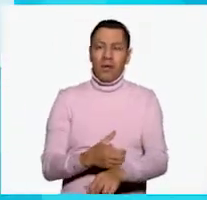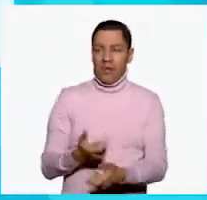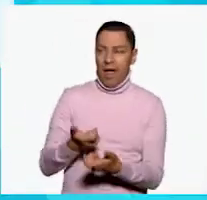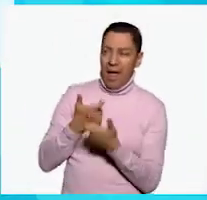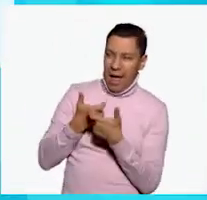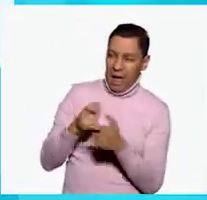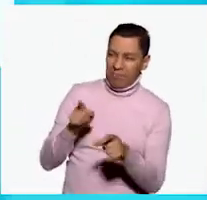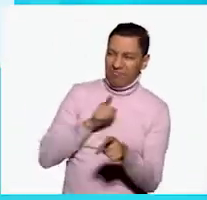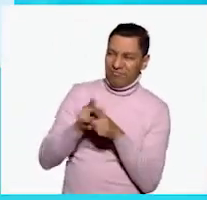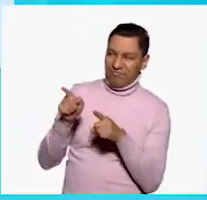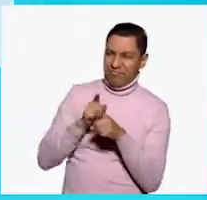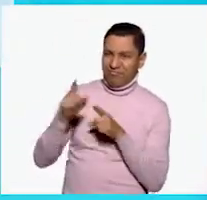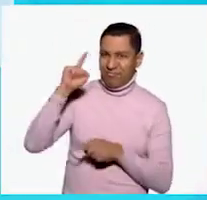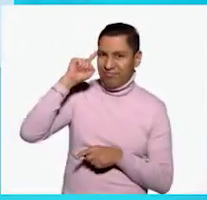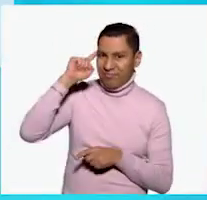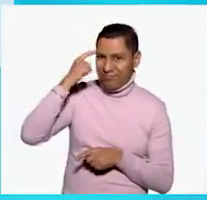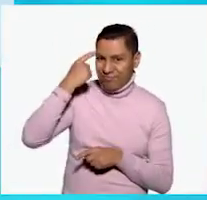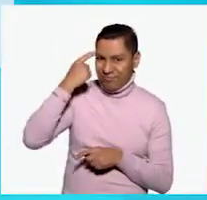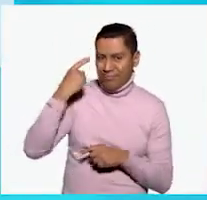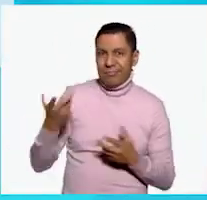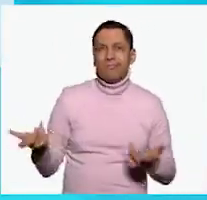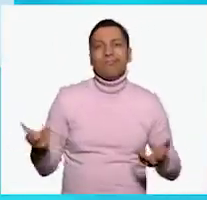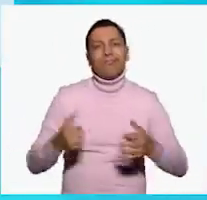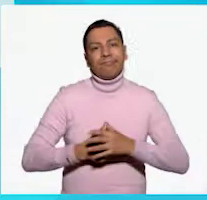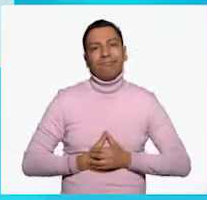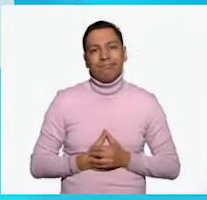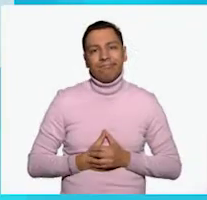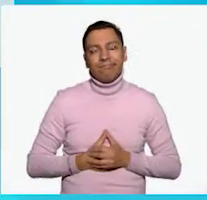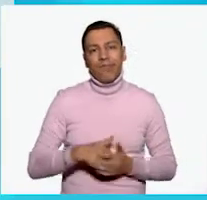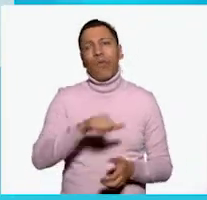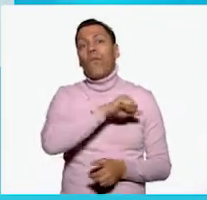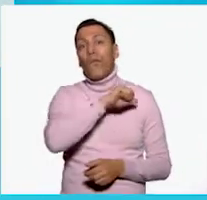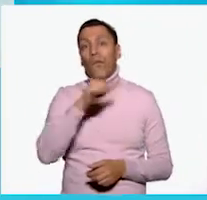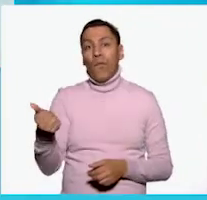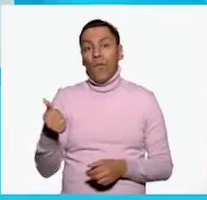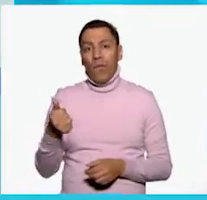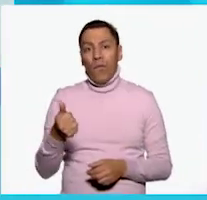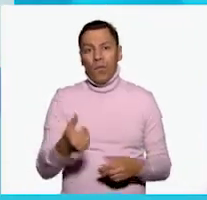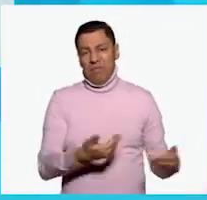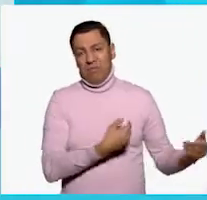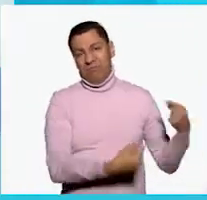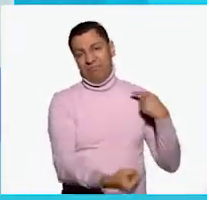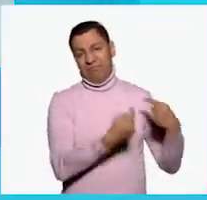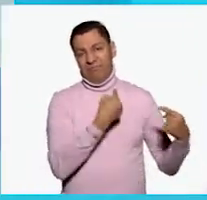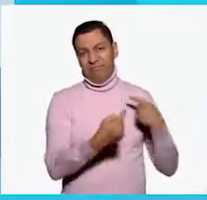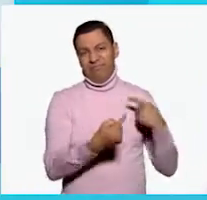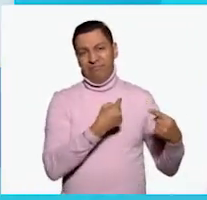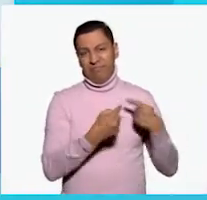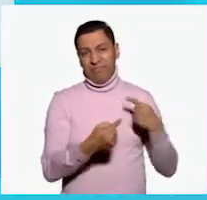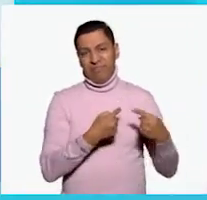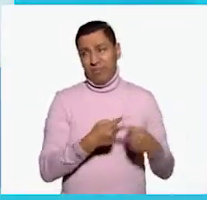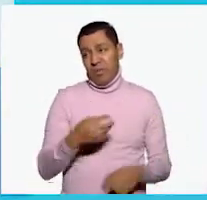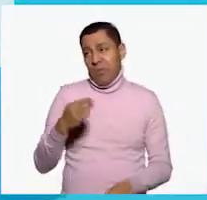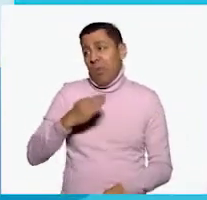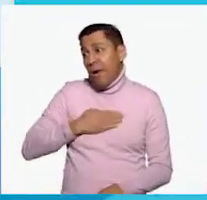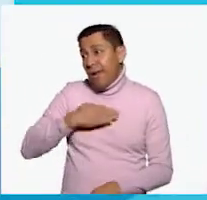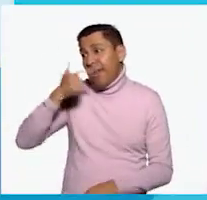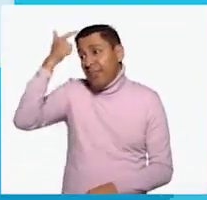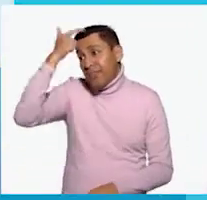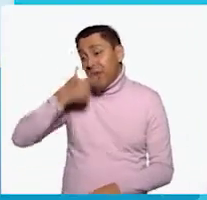enojaron. Y otros me molestaban diciéndome buenas